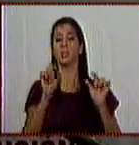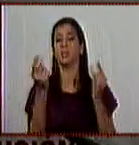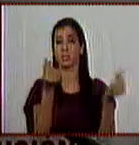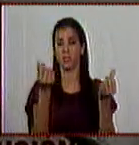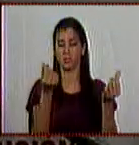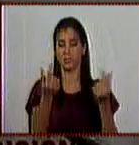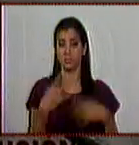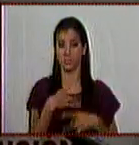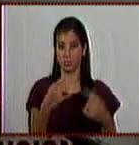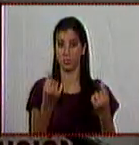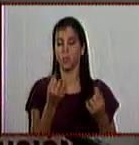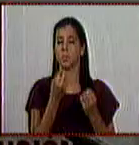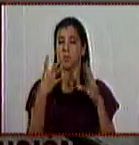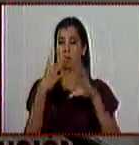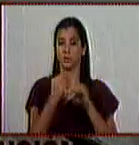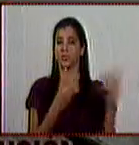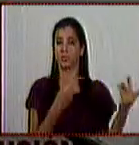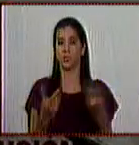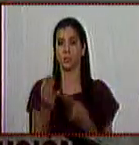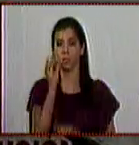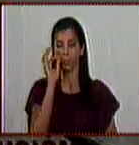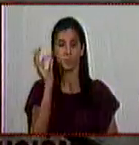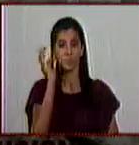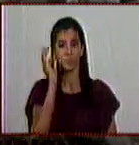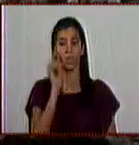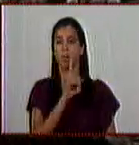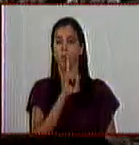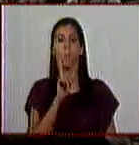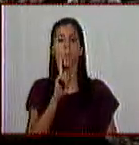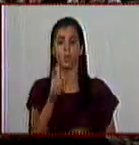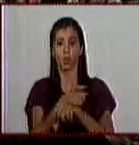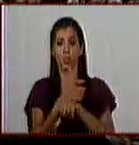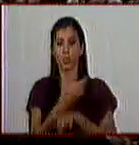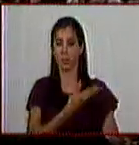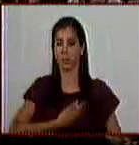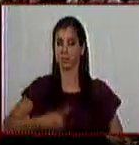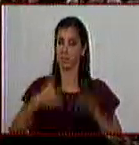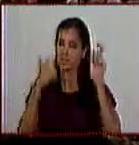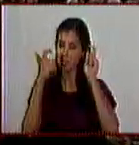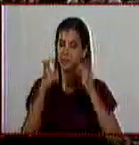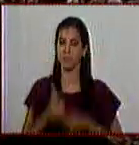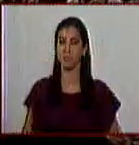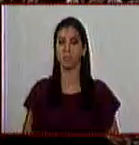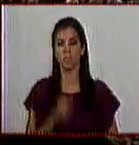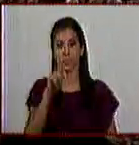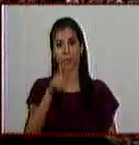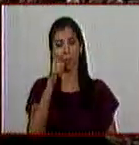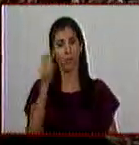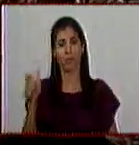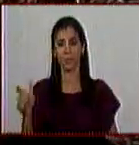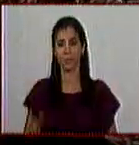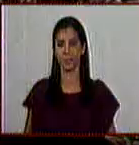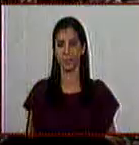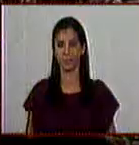Buenas noches bienvenidos todos y todas En nombre del gobierno del presidente Chávez y de nuestro